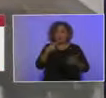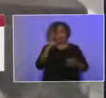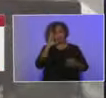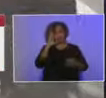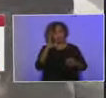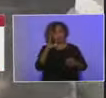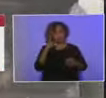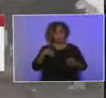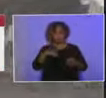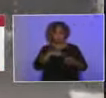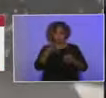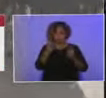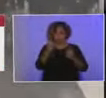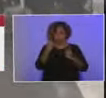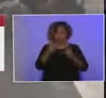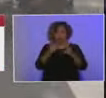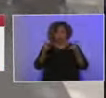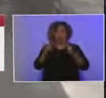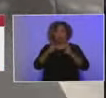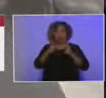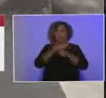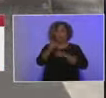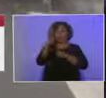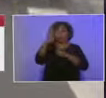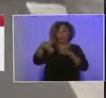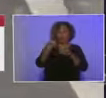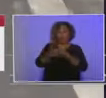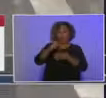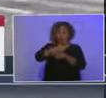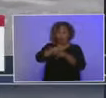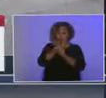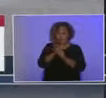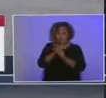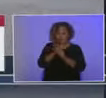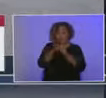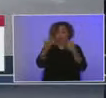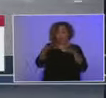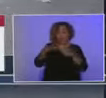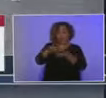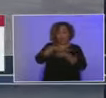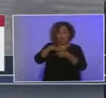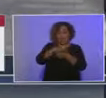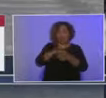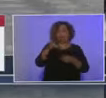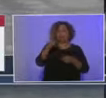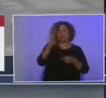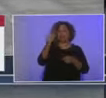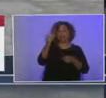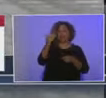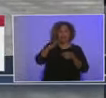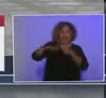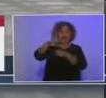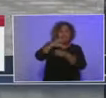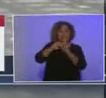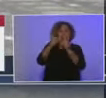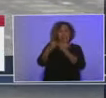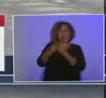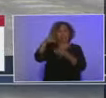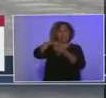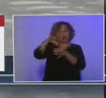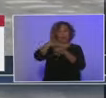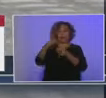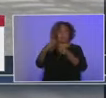Fue uno de los lugares más afectados, ya de que cuando llegó el coronavirus, ya el distrito congresional número 15 era el distrito que era el